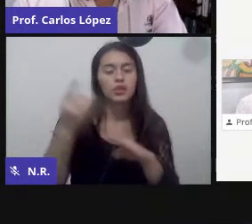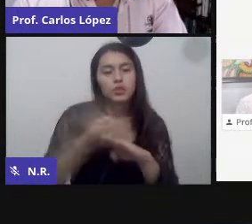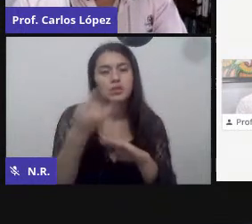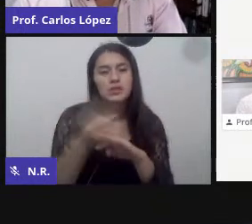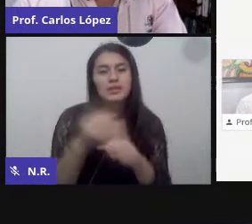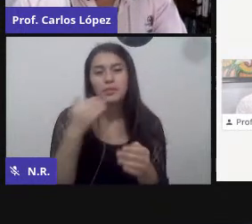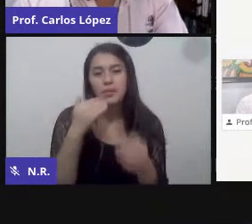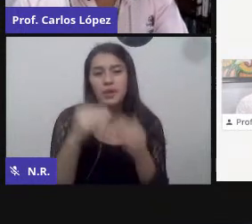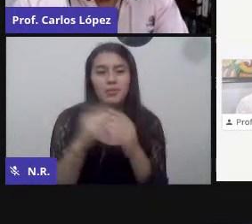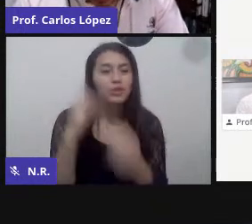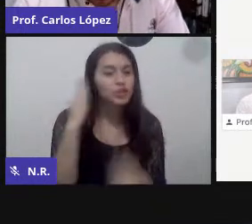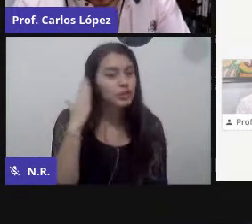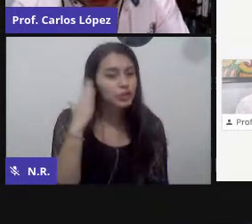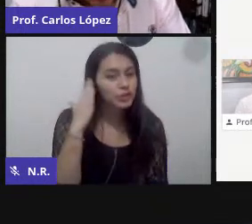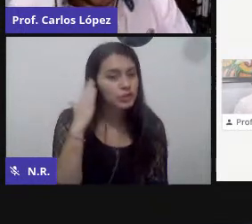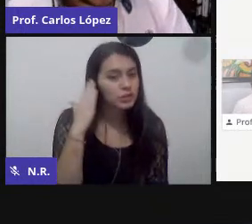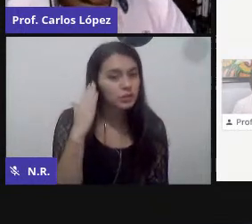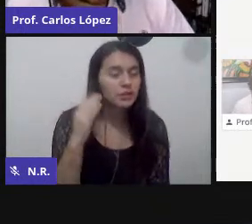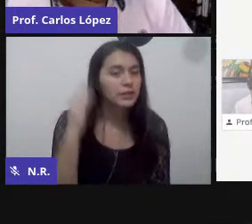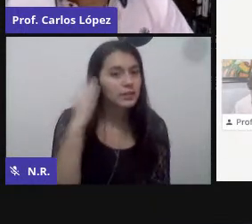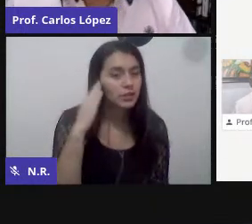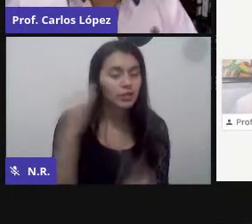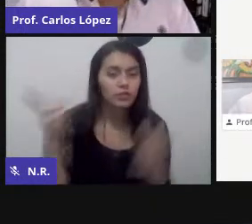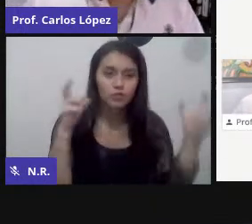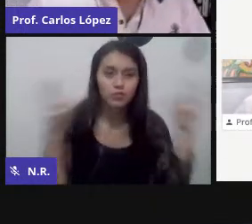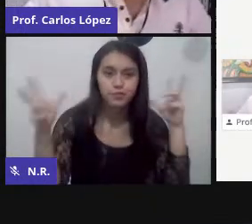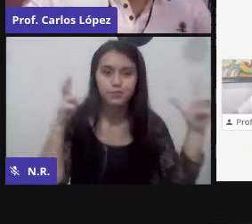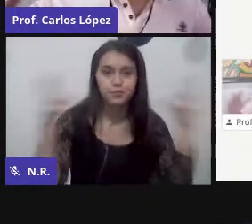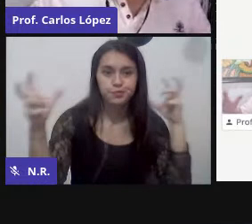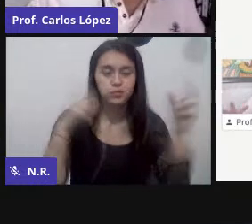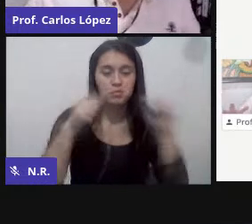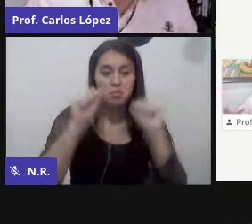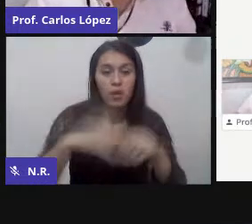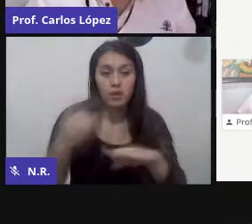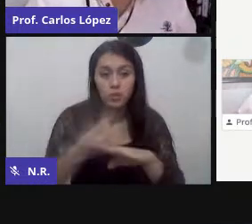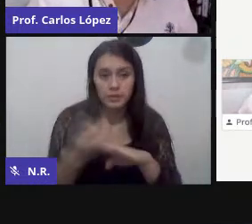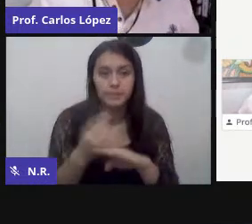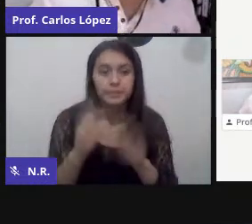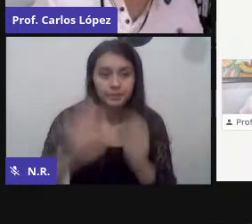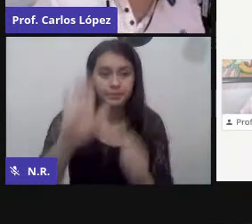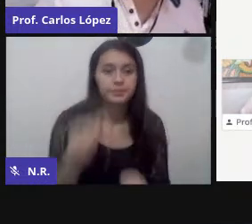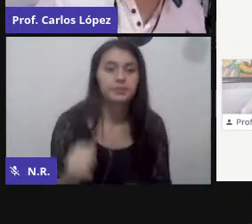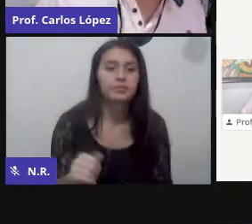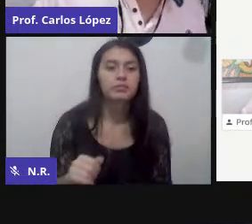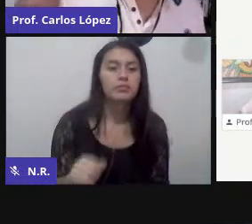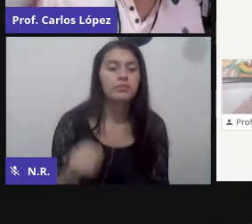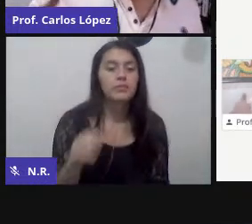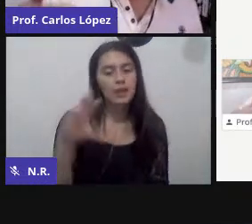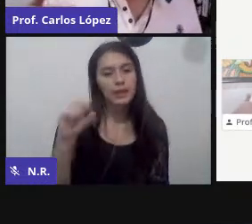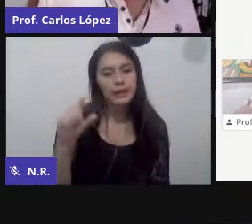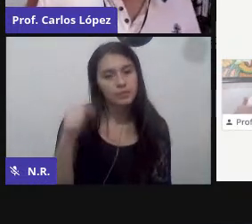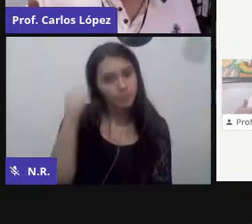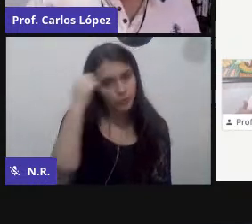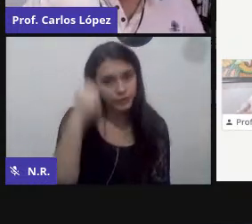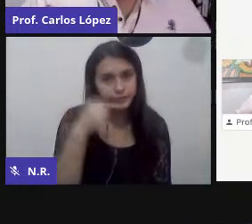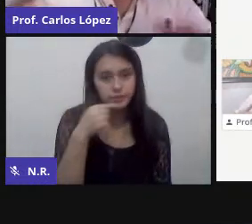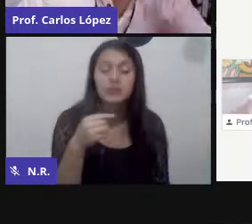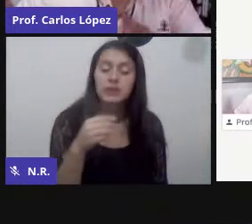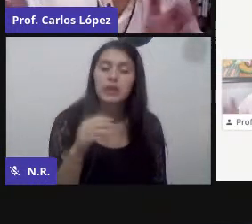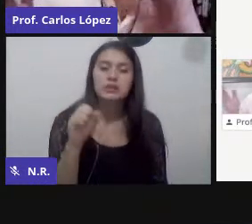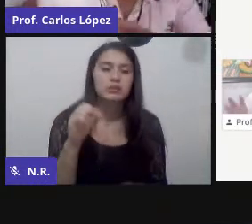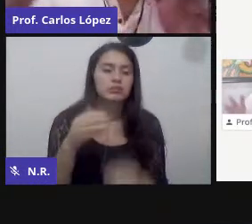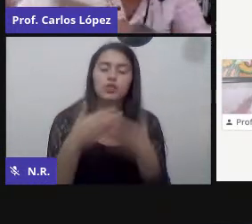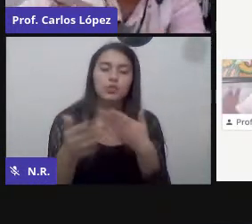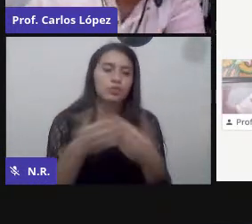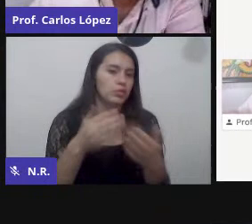navegador. Ajá, entonces, no importa el programa que usted esté trabajando, lo que importa es que usted